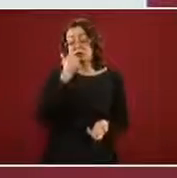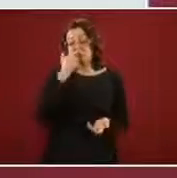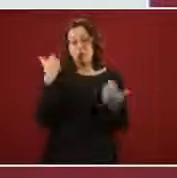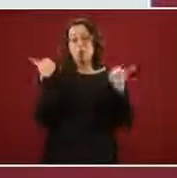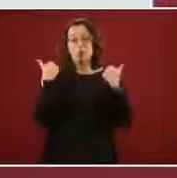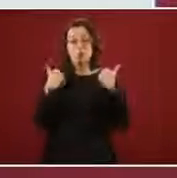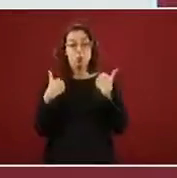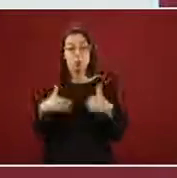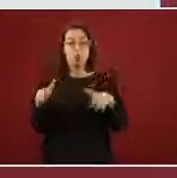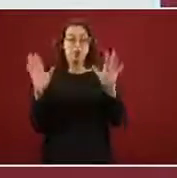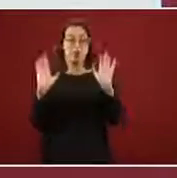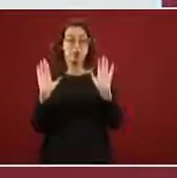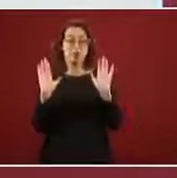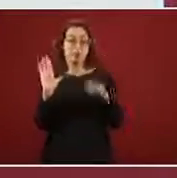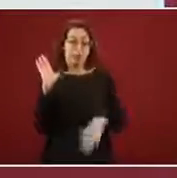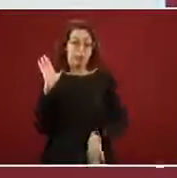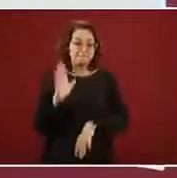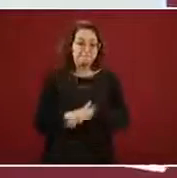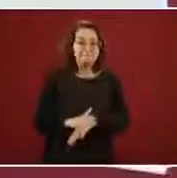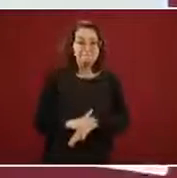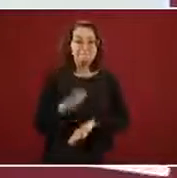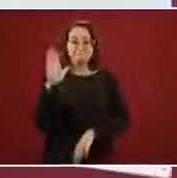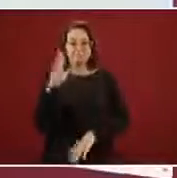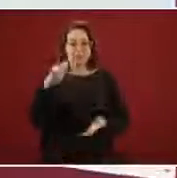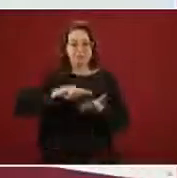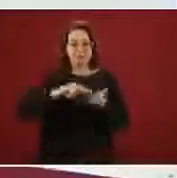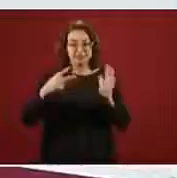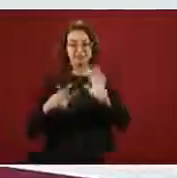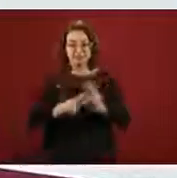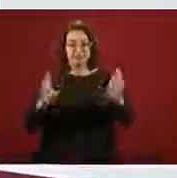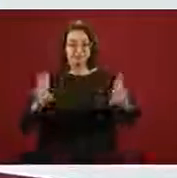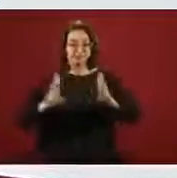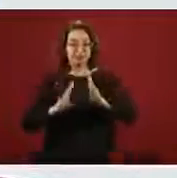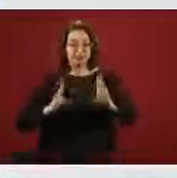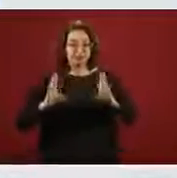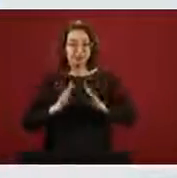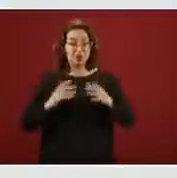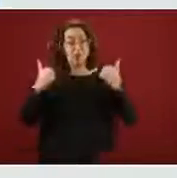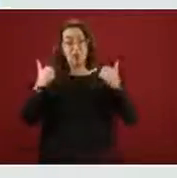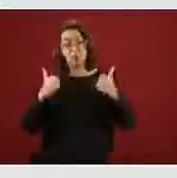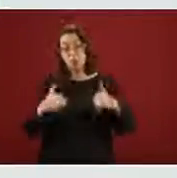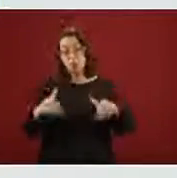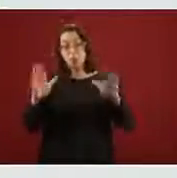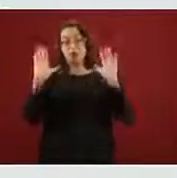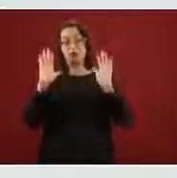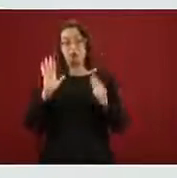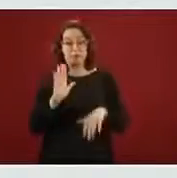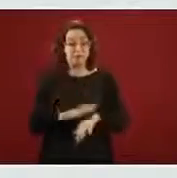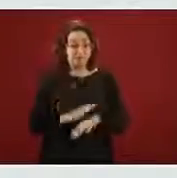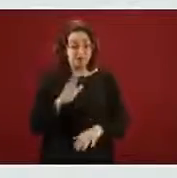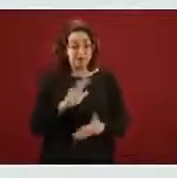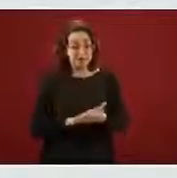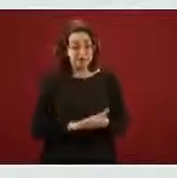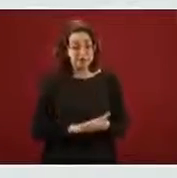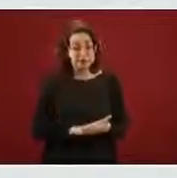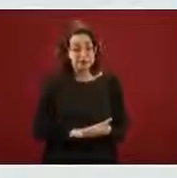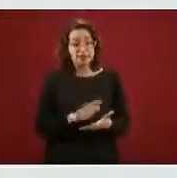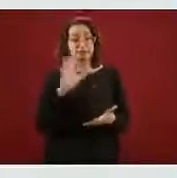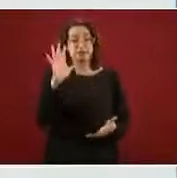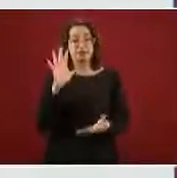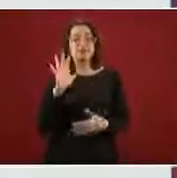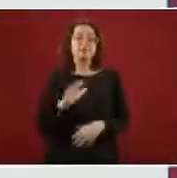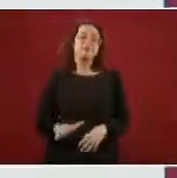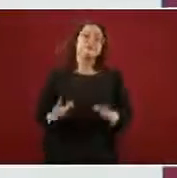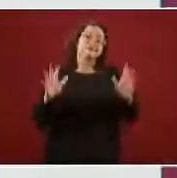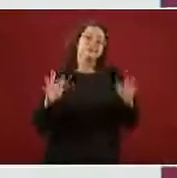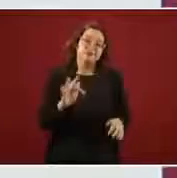¿sí?, capacidad en la ingeniería militar, ahora sí que, como se dice coloquialmente, otro